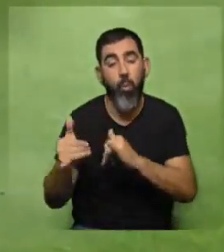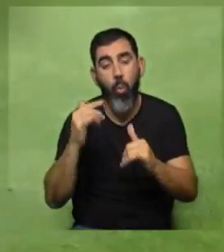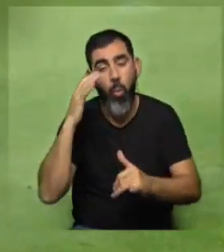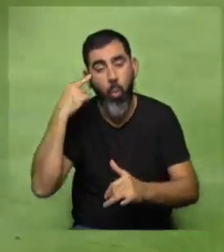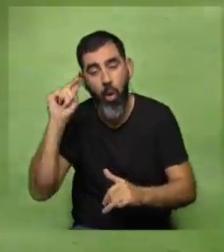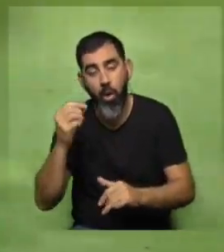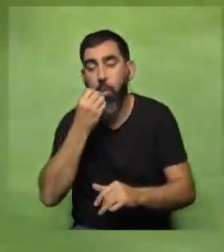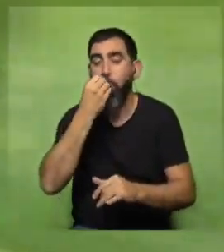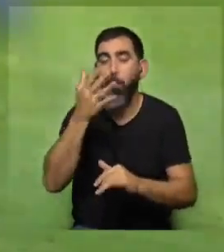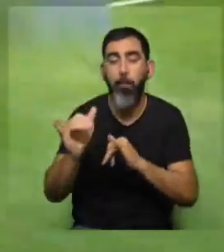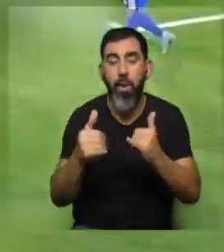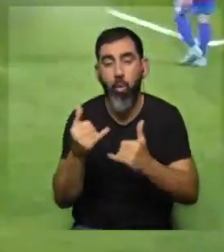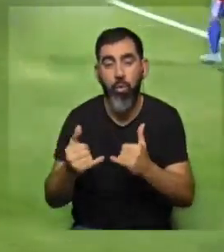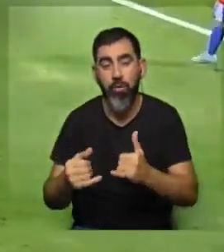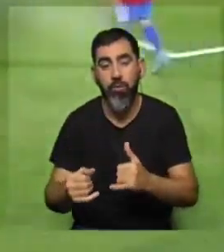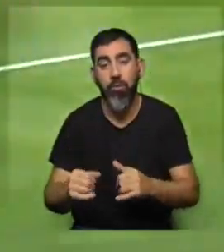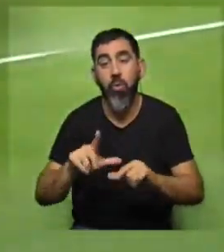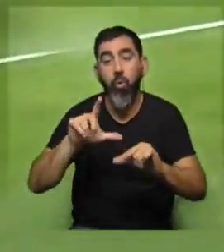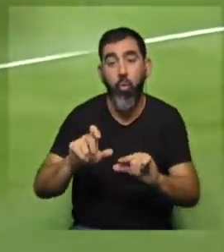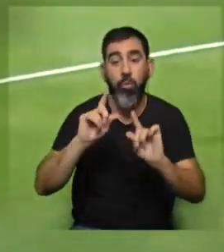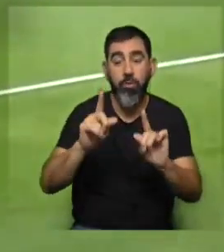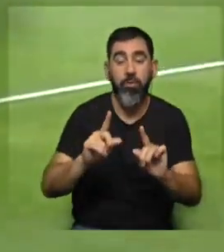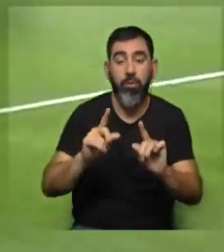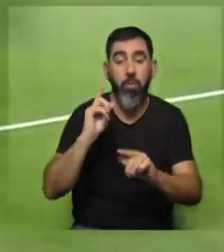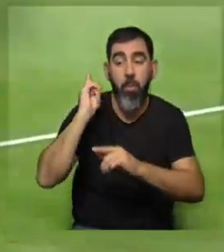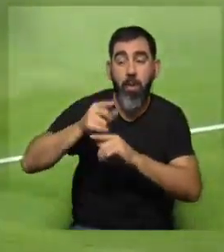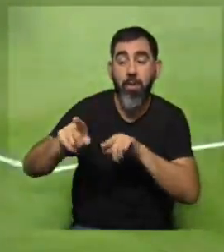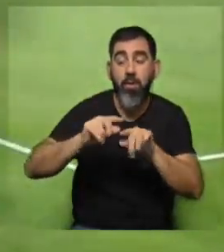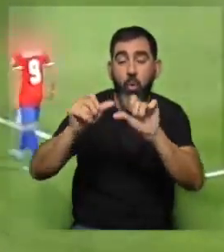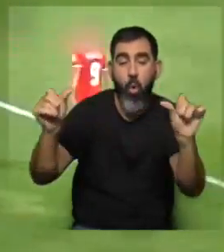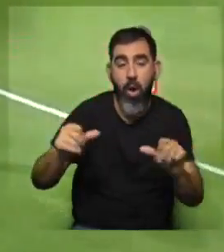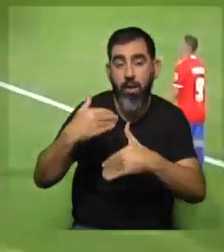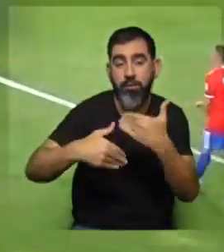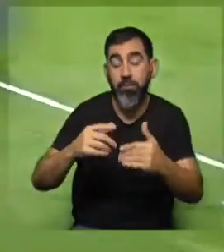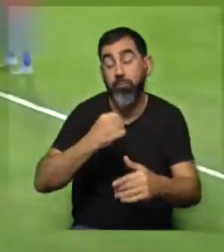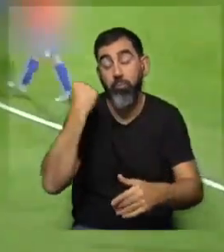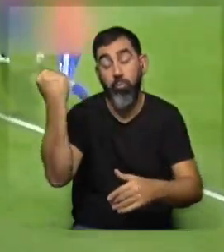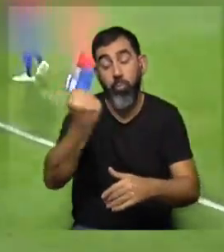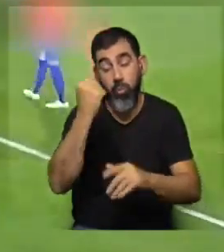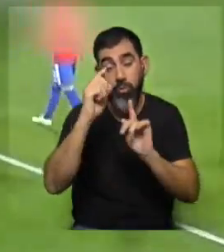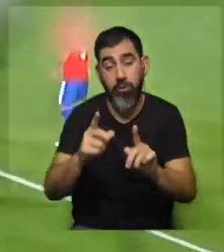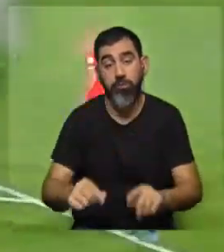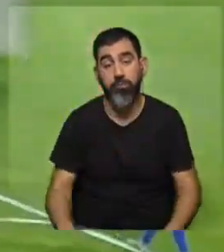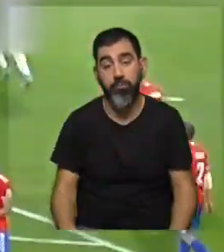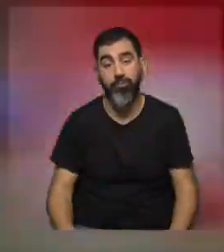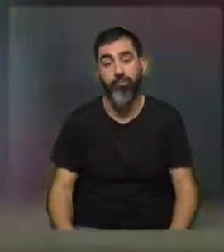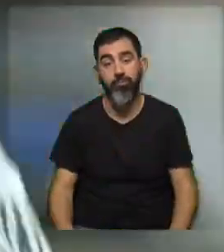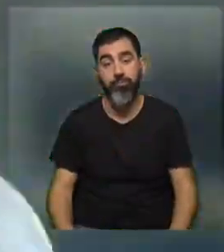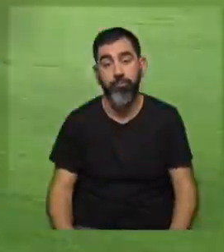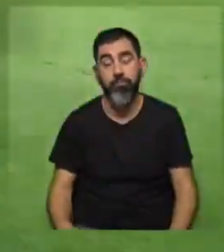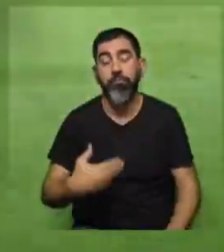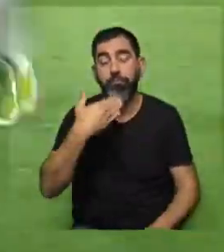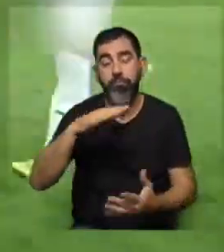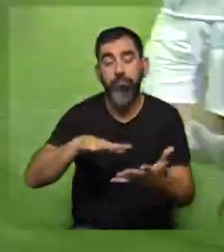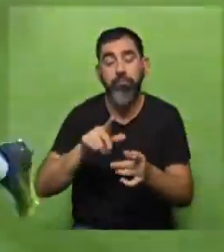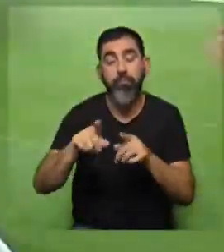te hace te hace mejorar mucho y obviamente aplicarte a lo que a lo que él quiera así que bueno es importante que entendamos